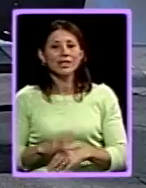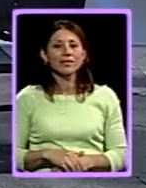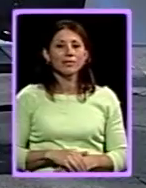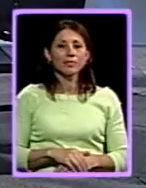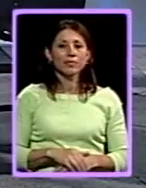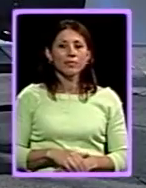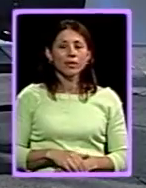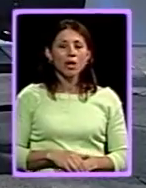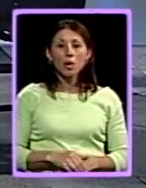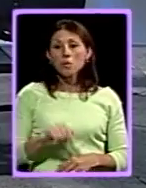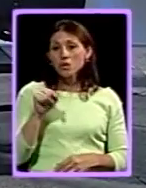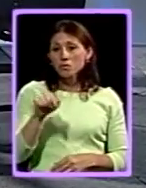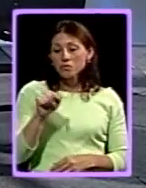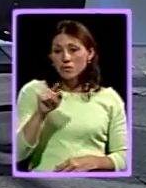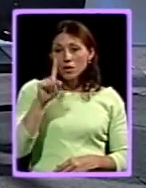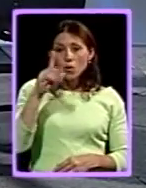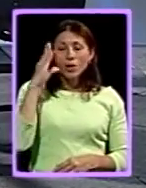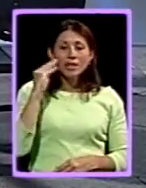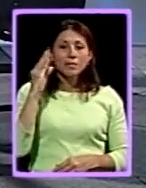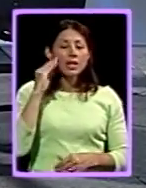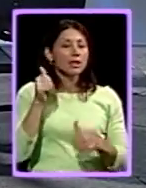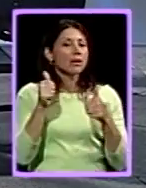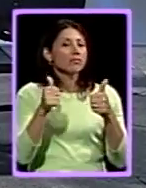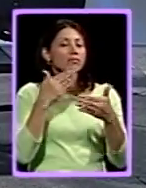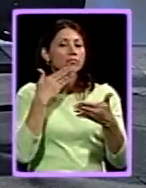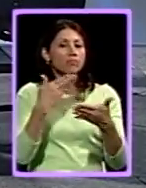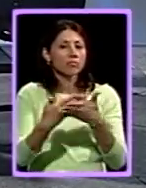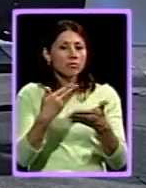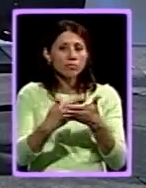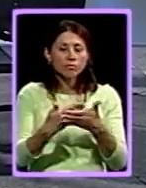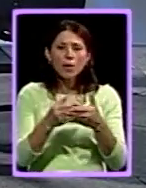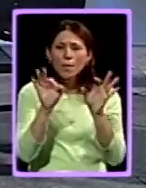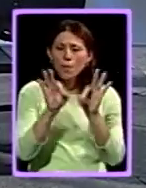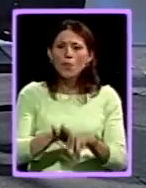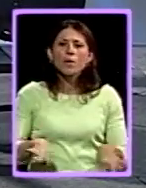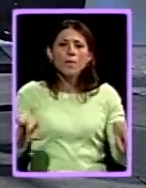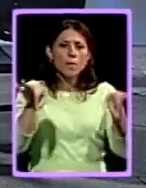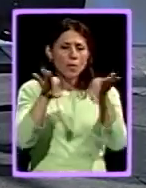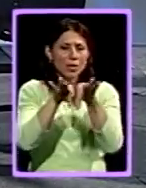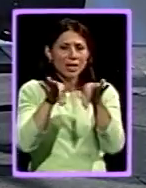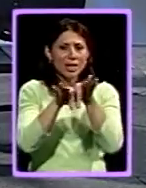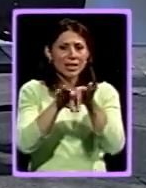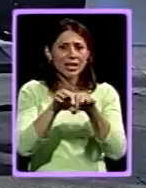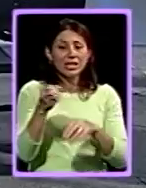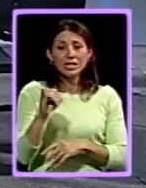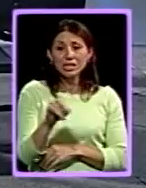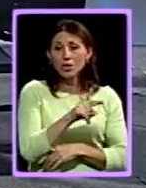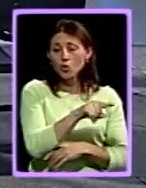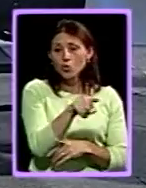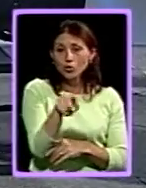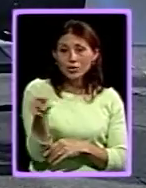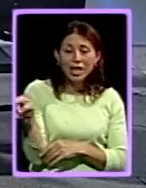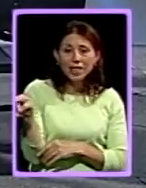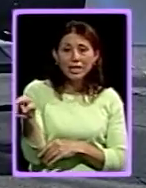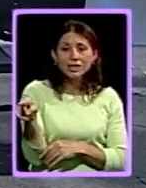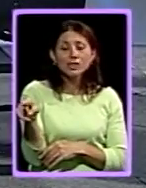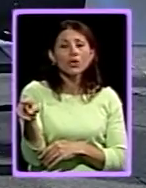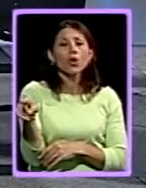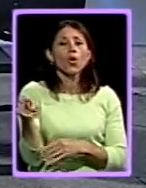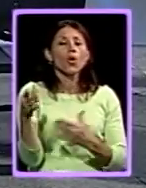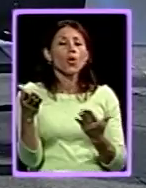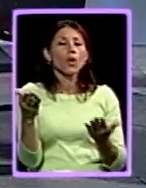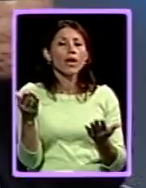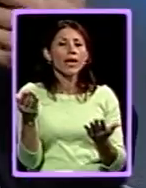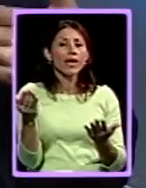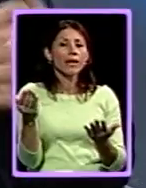una experiencia rica, me parece que valiosísima. Si ustedes hubieran contratado un laboratorio, difícilmente hubiera